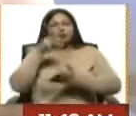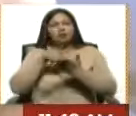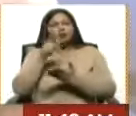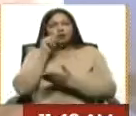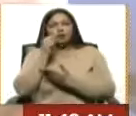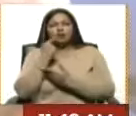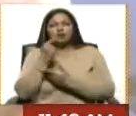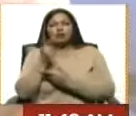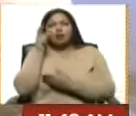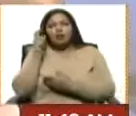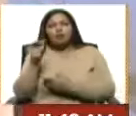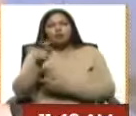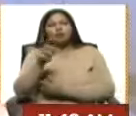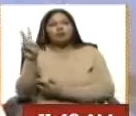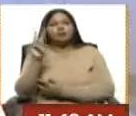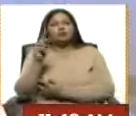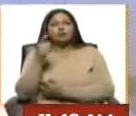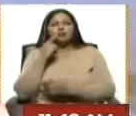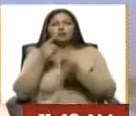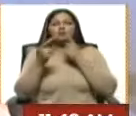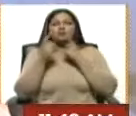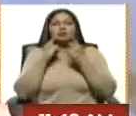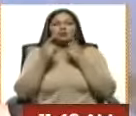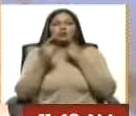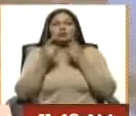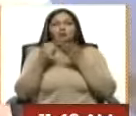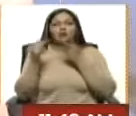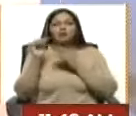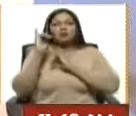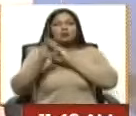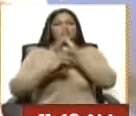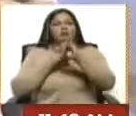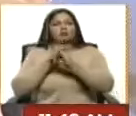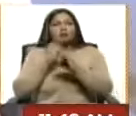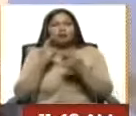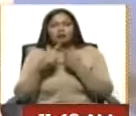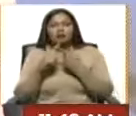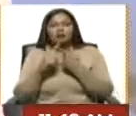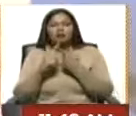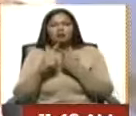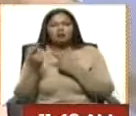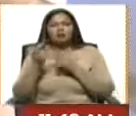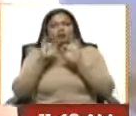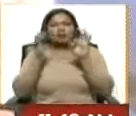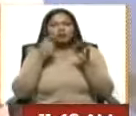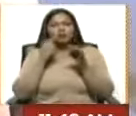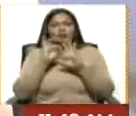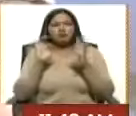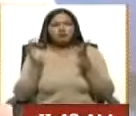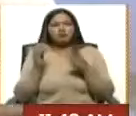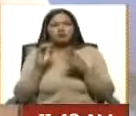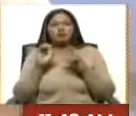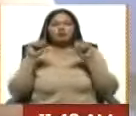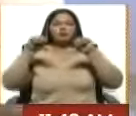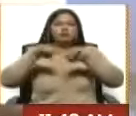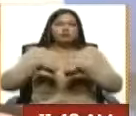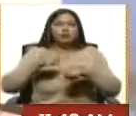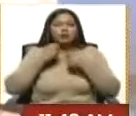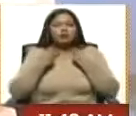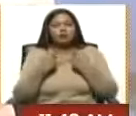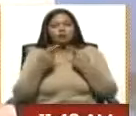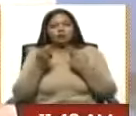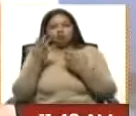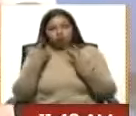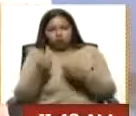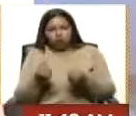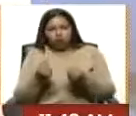está hablando al pueblo venezolano. Él hace entrevistas para televisoras extranjeras, para tratar de decir, ya no es que nos van a hacer fraude, nos van a hacer fraude. O sea,